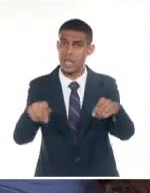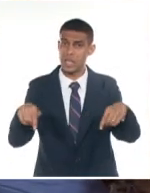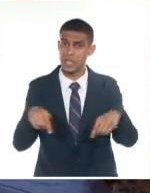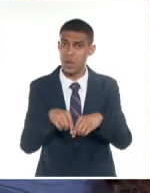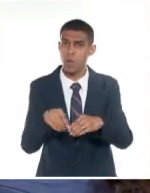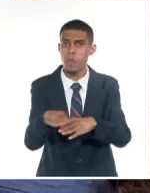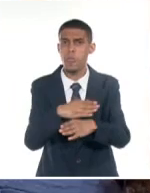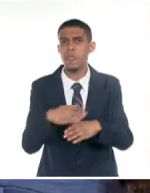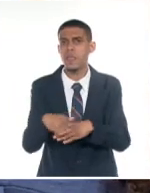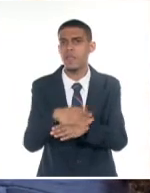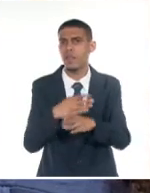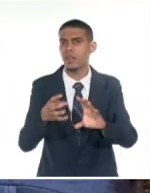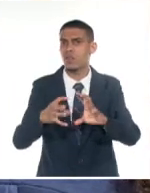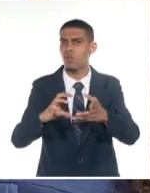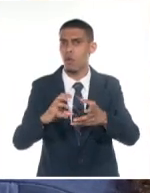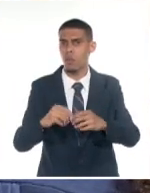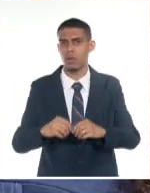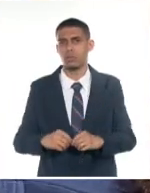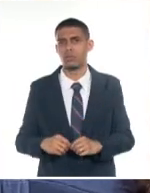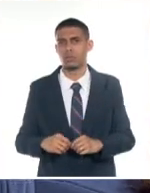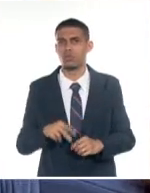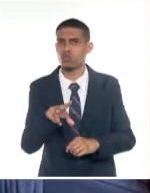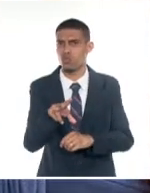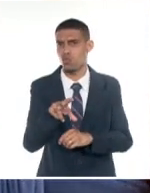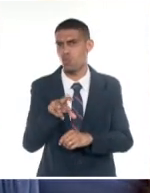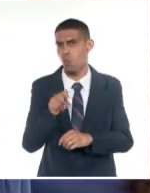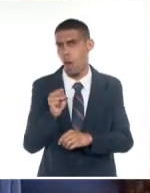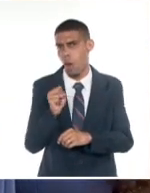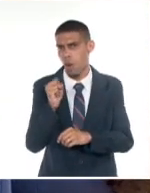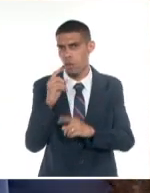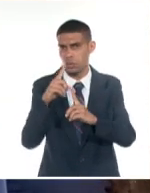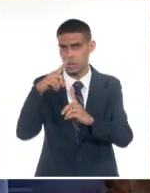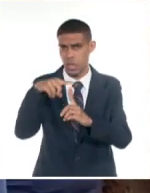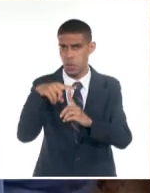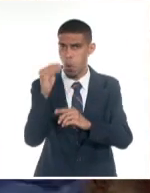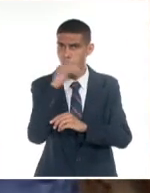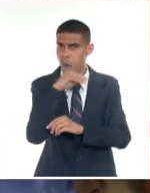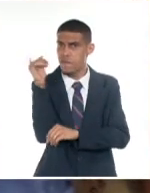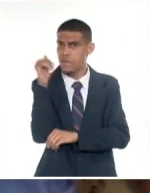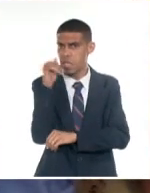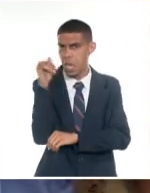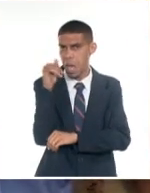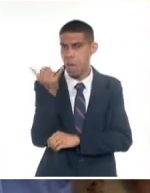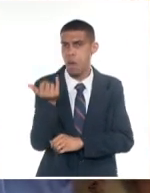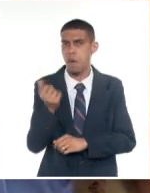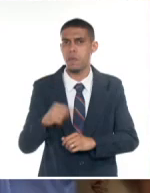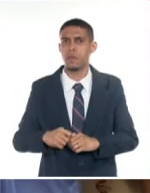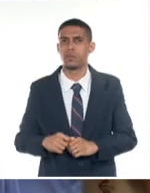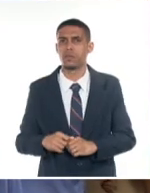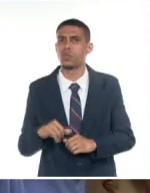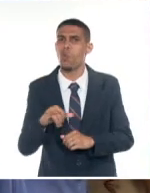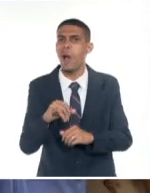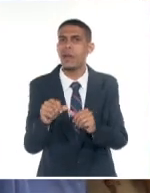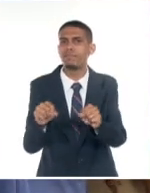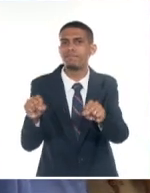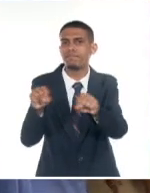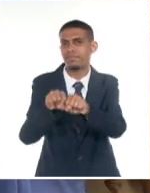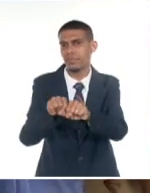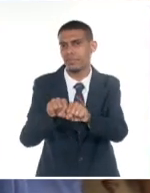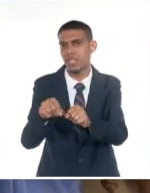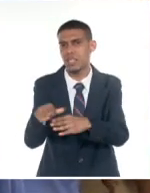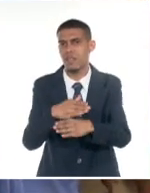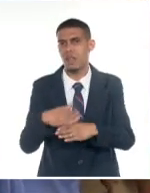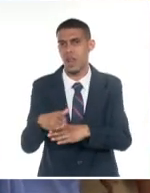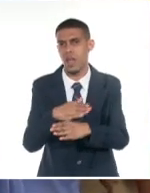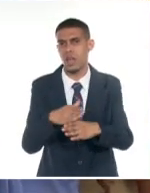piezas con los nuevos medios, con las nuevas tecnologías. Hay videoarte, hay un poco de instalación también. Y